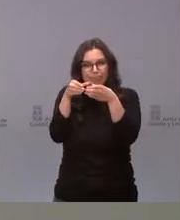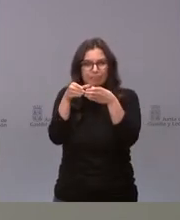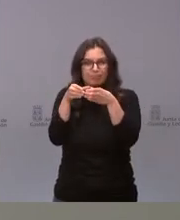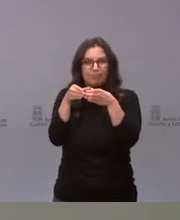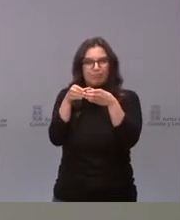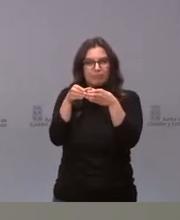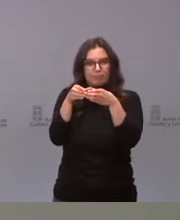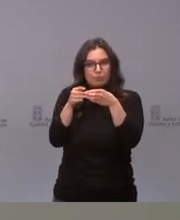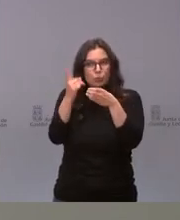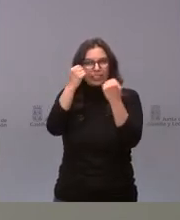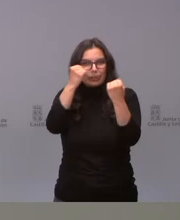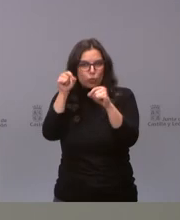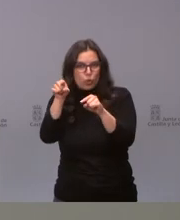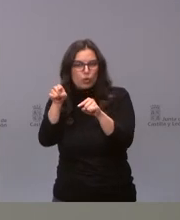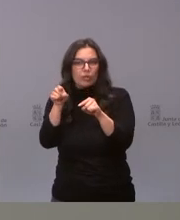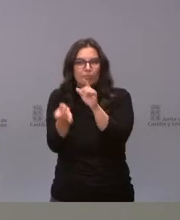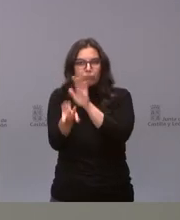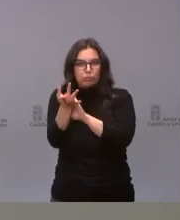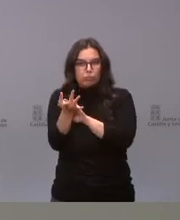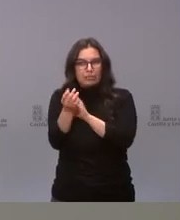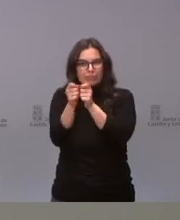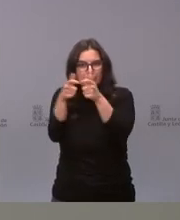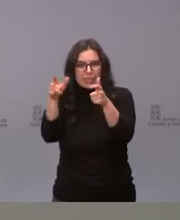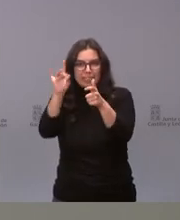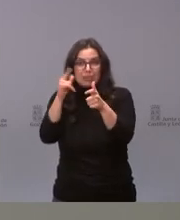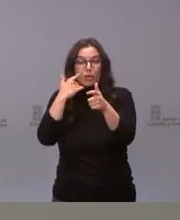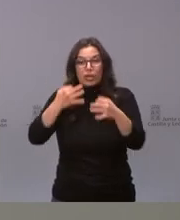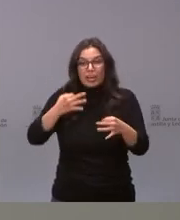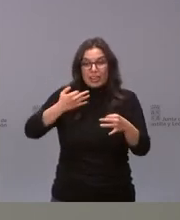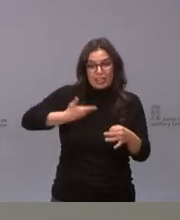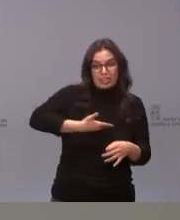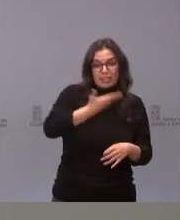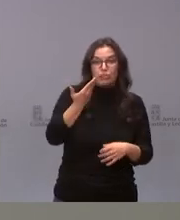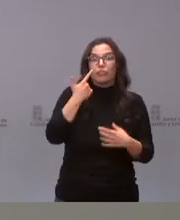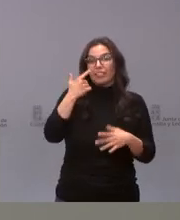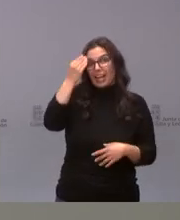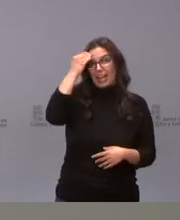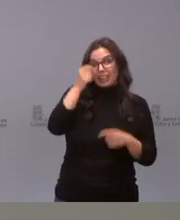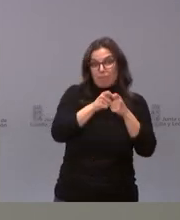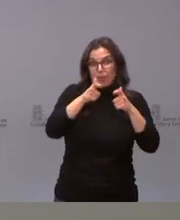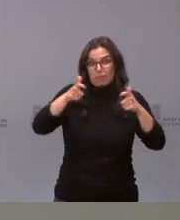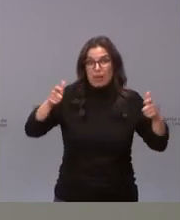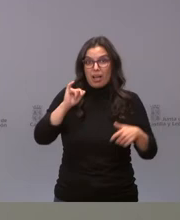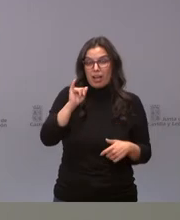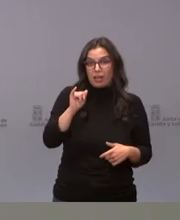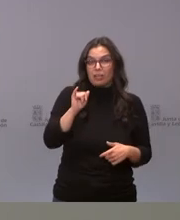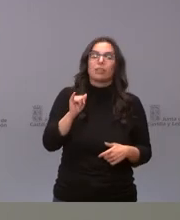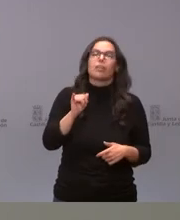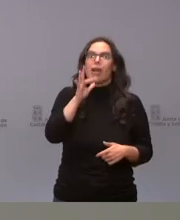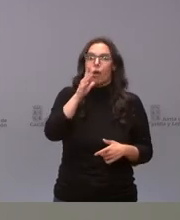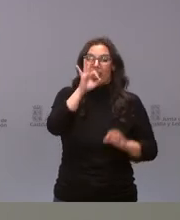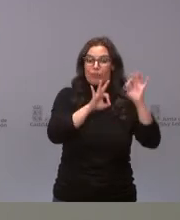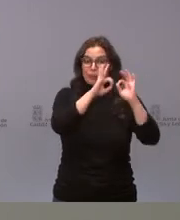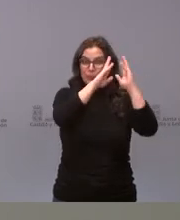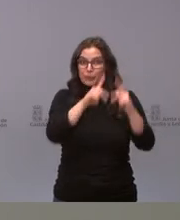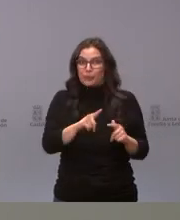determinada institución, pero también hay en la comunidad. Tanto es así que Aranda está creciendo. De hecho, tiene hoy una incidencia